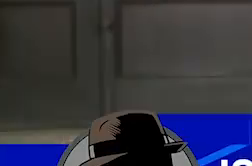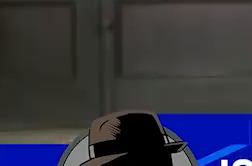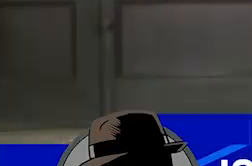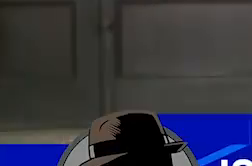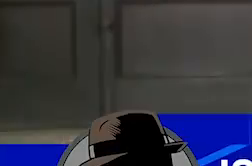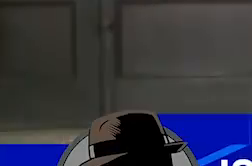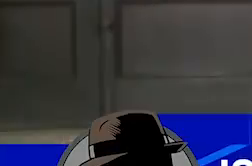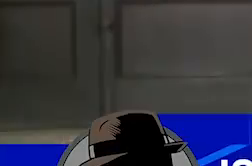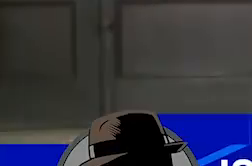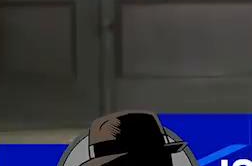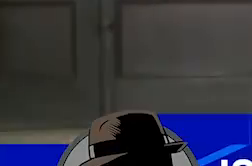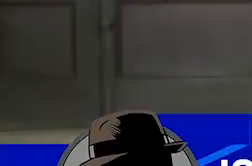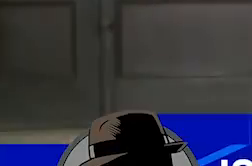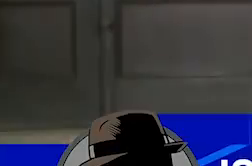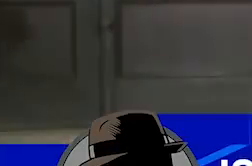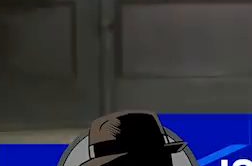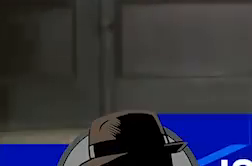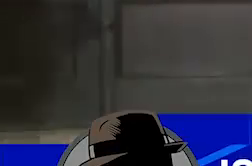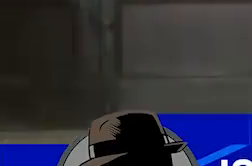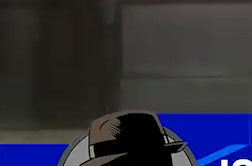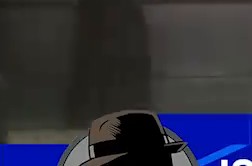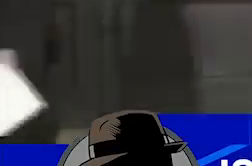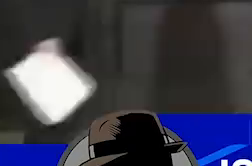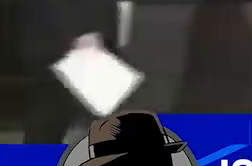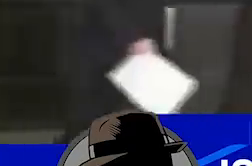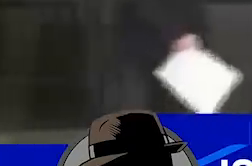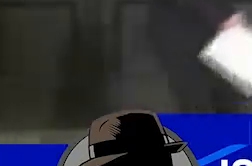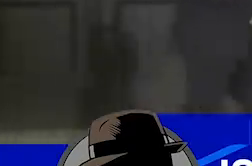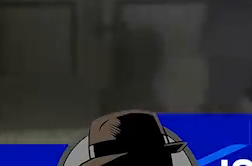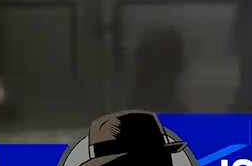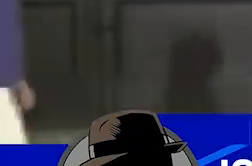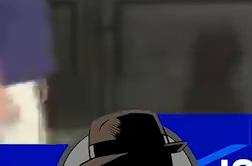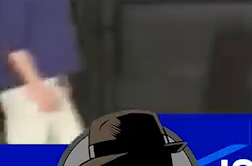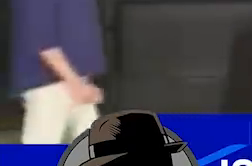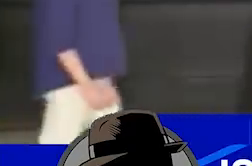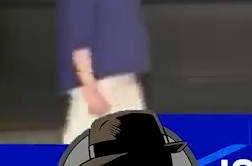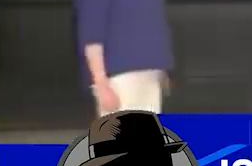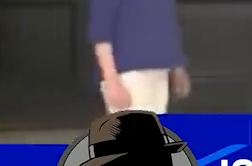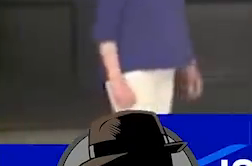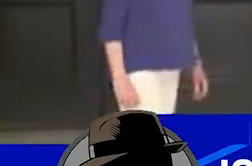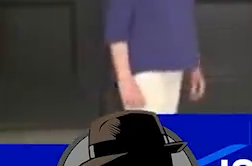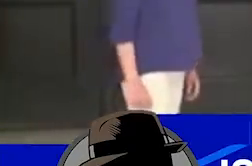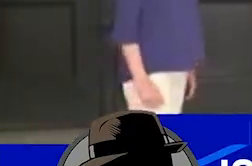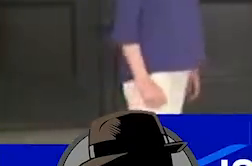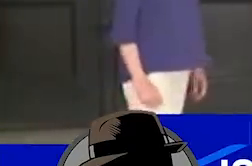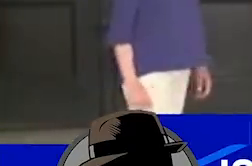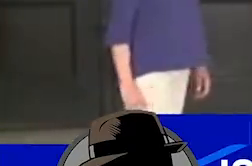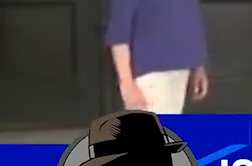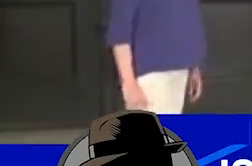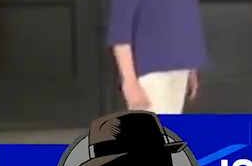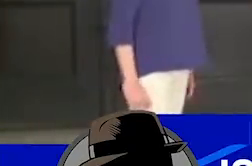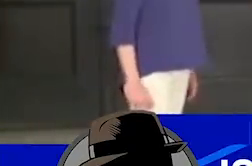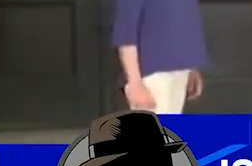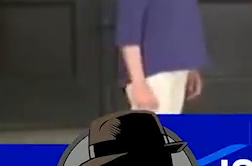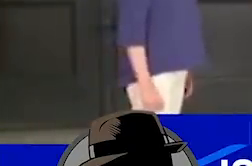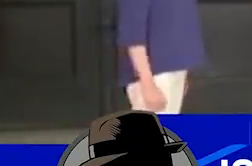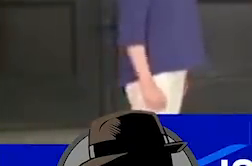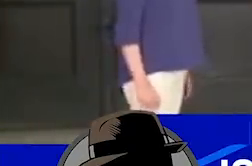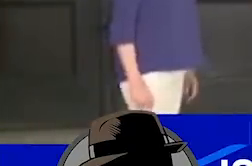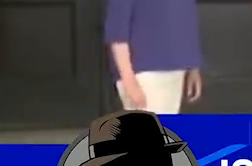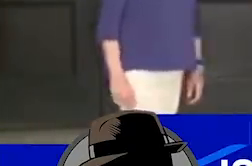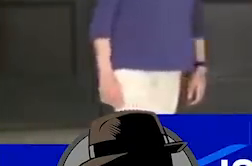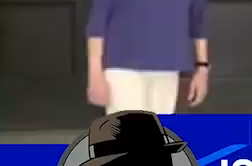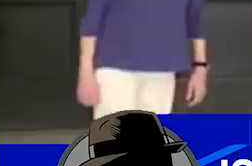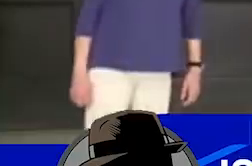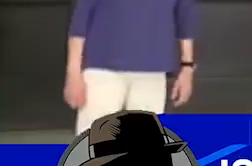personas, es un poco de risa y de chiste que en pleno siglo XXI, con todos los medios, sean incapaces el Gobierno